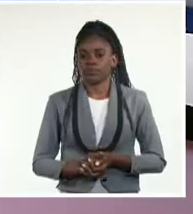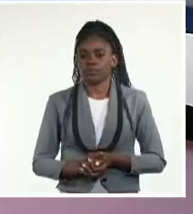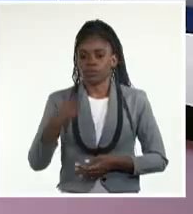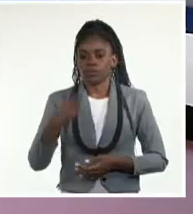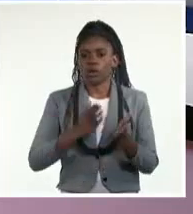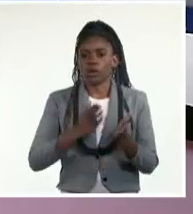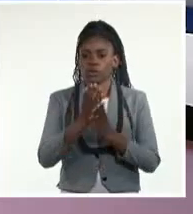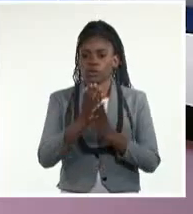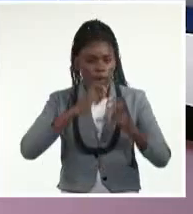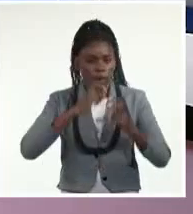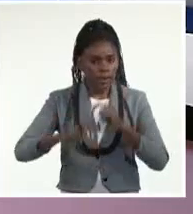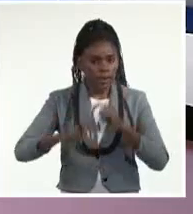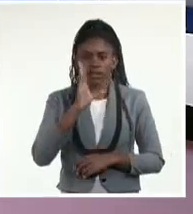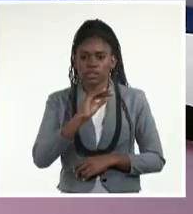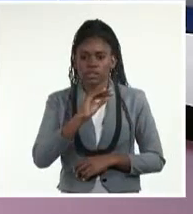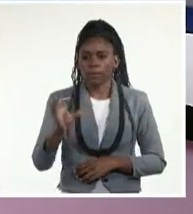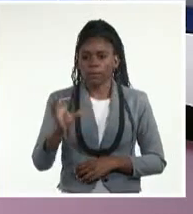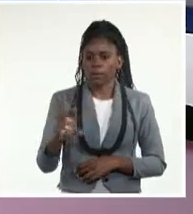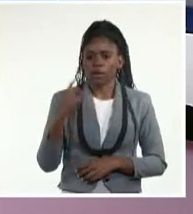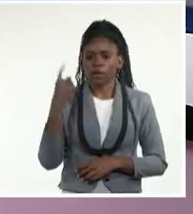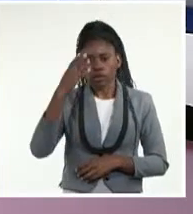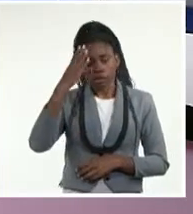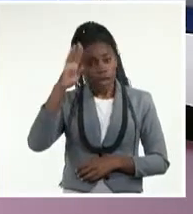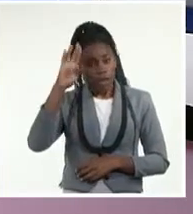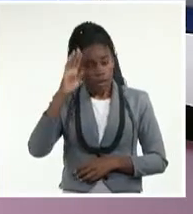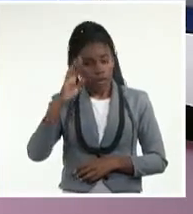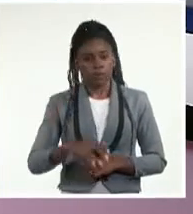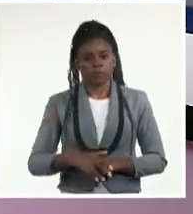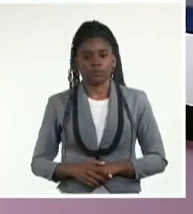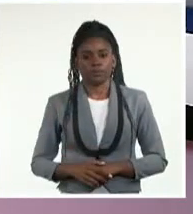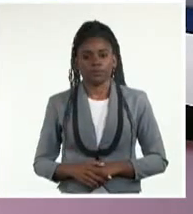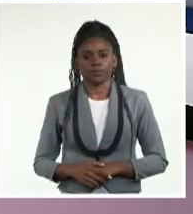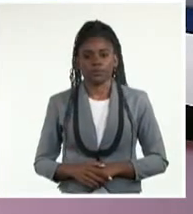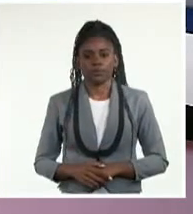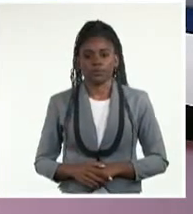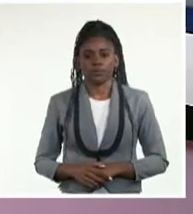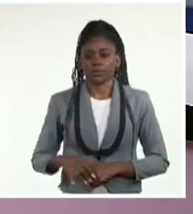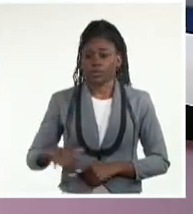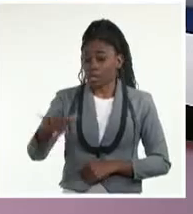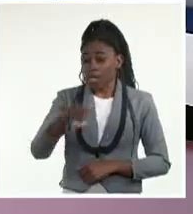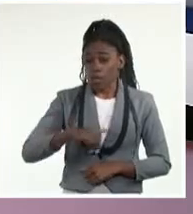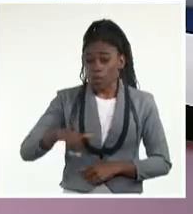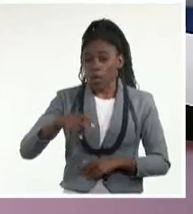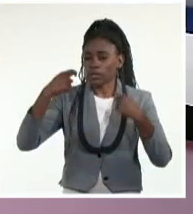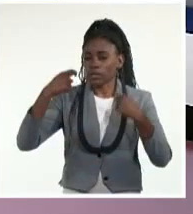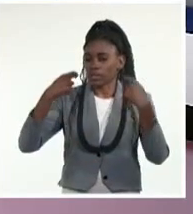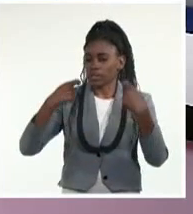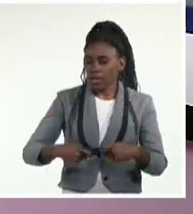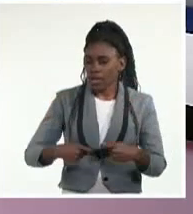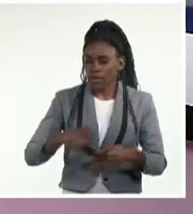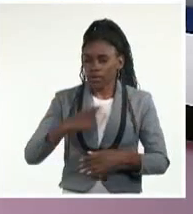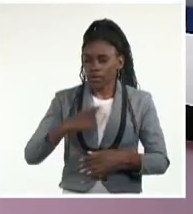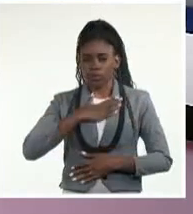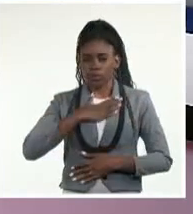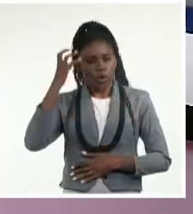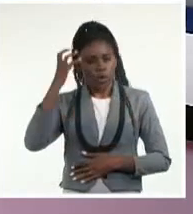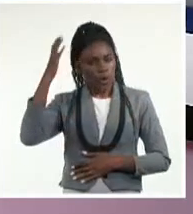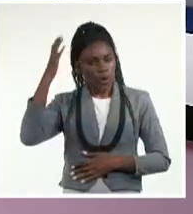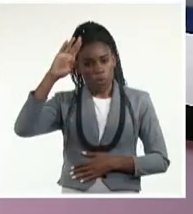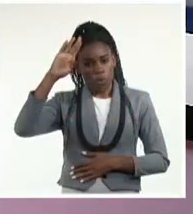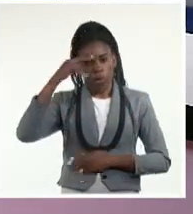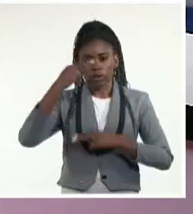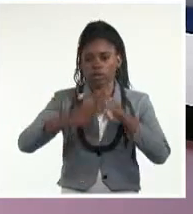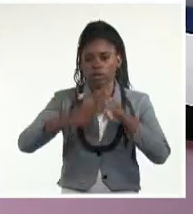Banco Nacional de Cuba, en apego a las normas cubanas, no tiene la facultad de actuar a nombre del Estado cubano ni de expresar